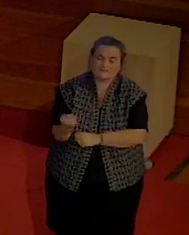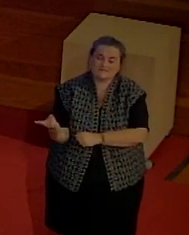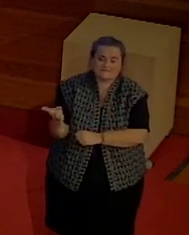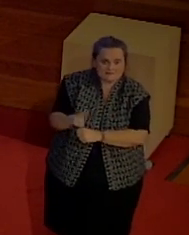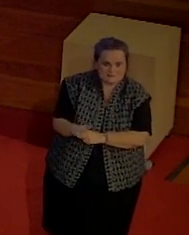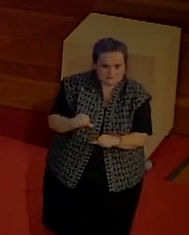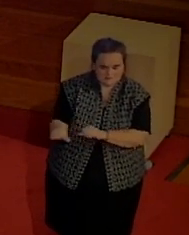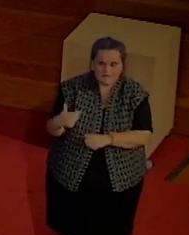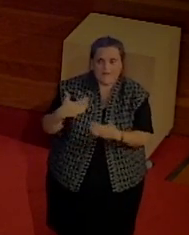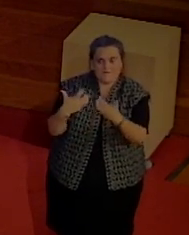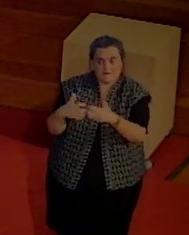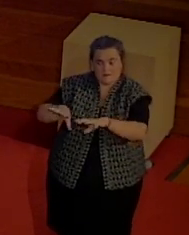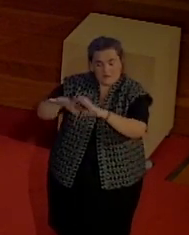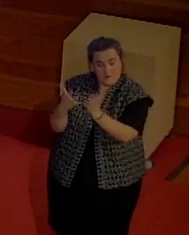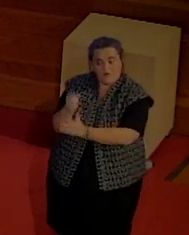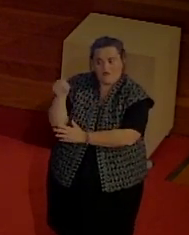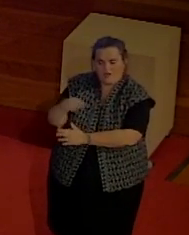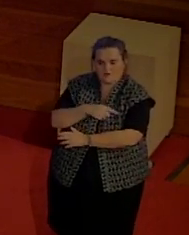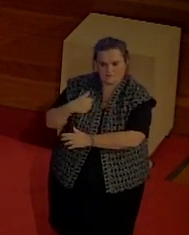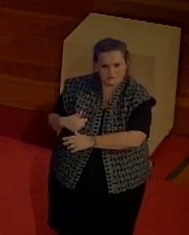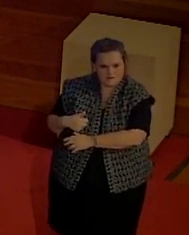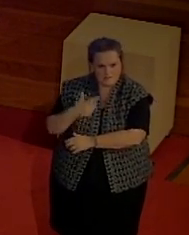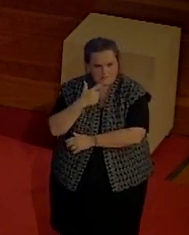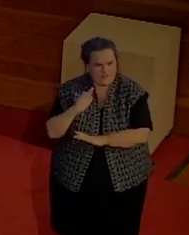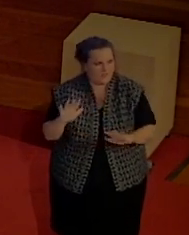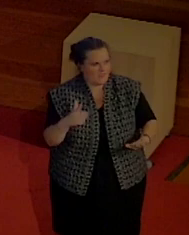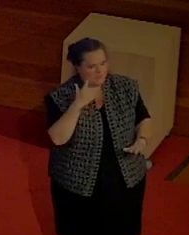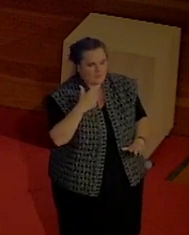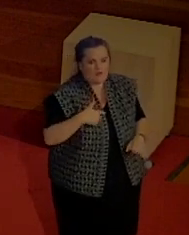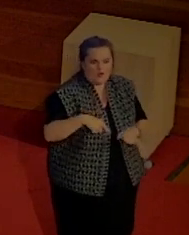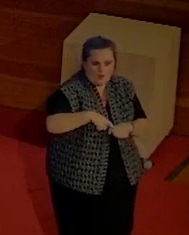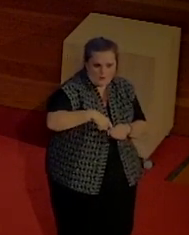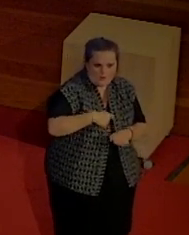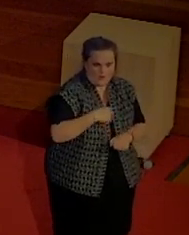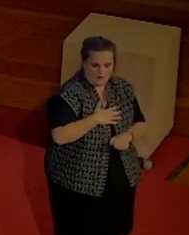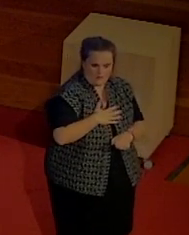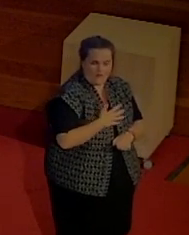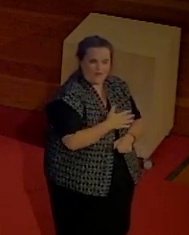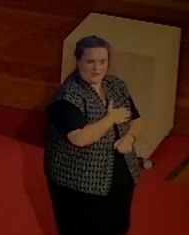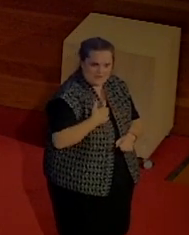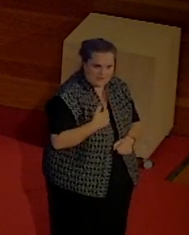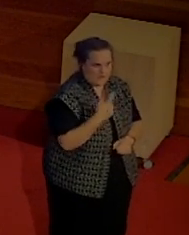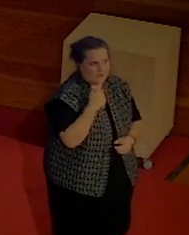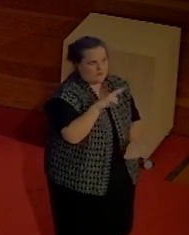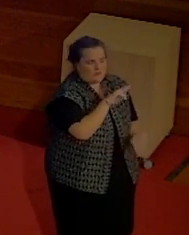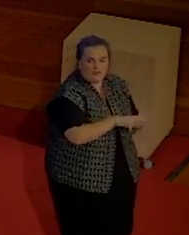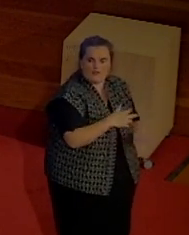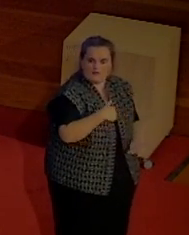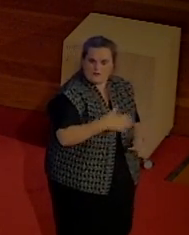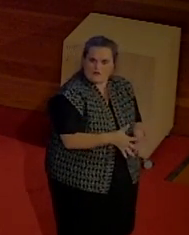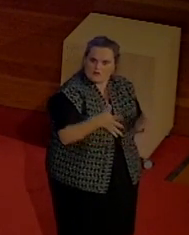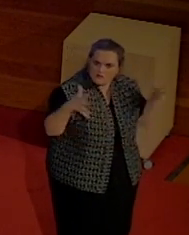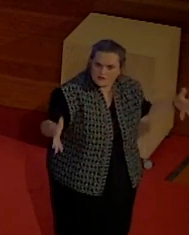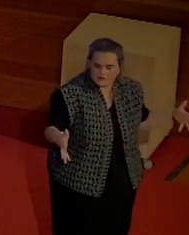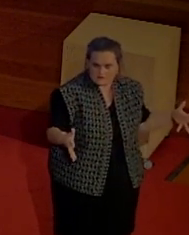la fábrica del mundo y China dice quiero mi espacio quiero que me reconozcáis que soy grande y que en consecuencia